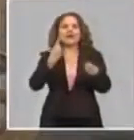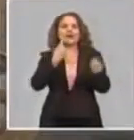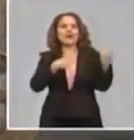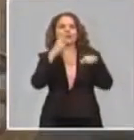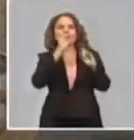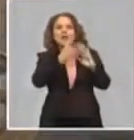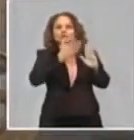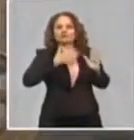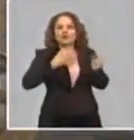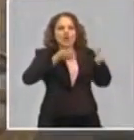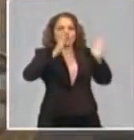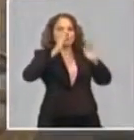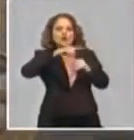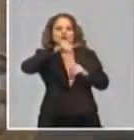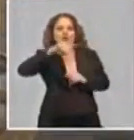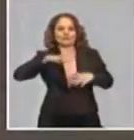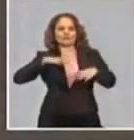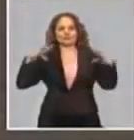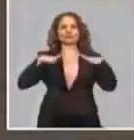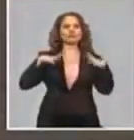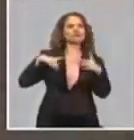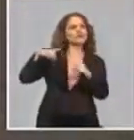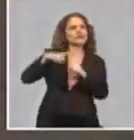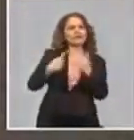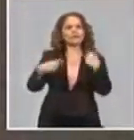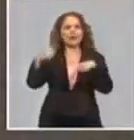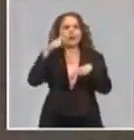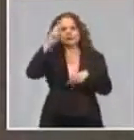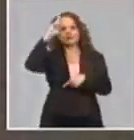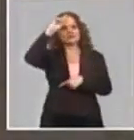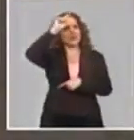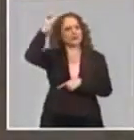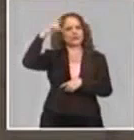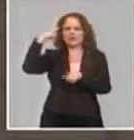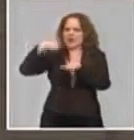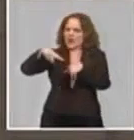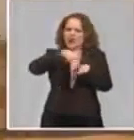salud pública, así como a otros sectores priorizados en el país y la